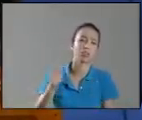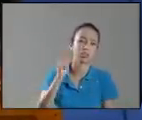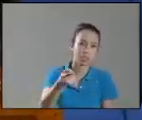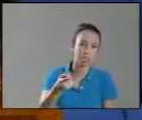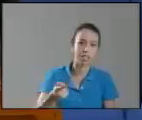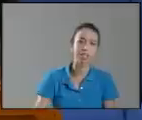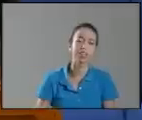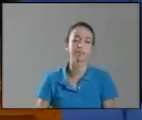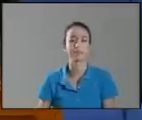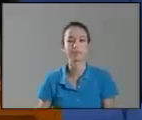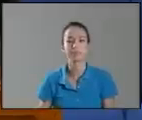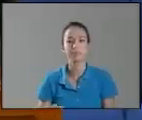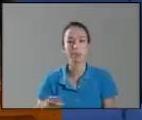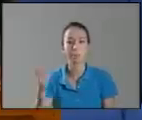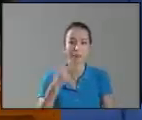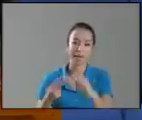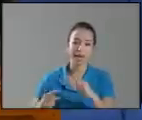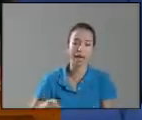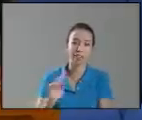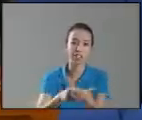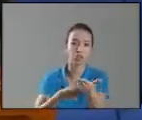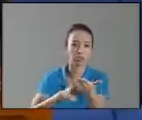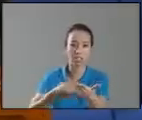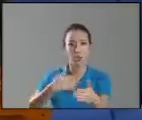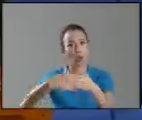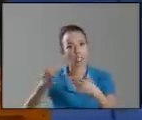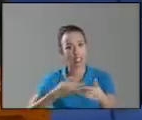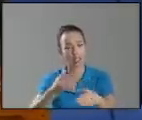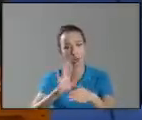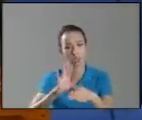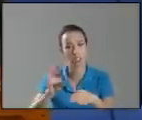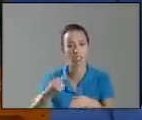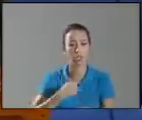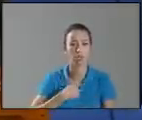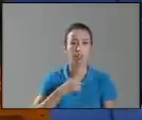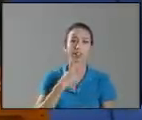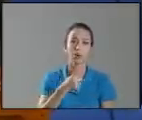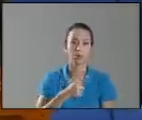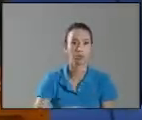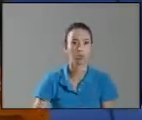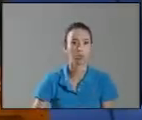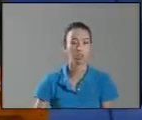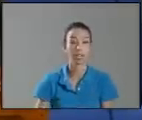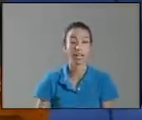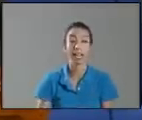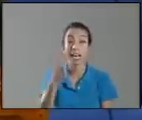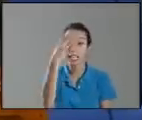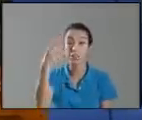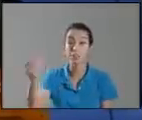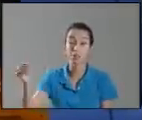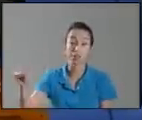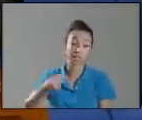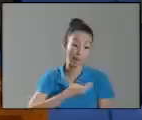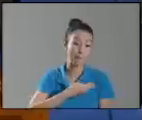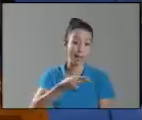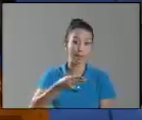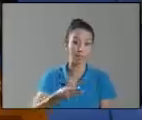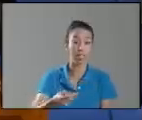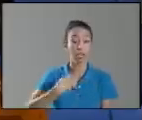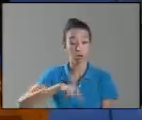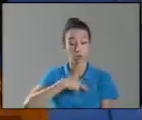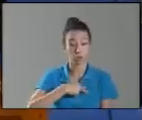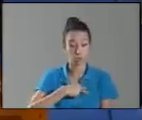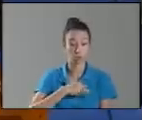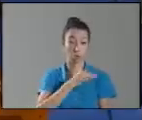no, yo dudo eso, porque tampoco se trata de que usted me va a venir a aceptar a mí cualquier cosa que yo le diga si no se la refrendo con la palabra. La palabra,